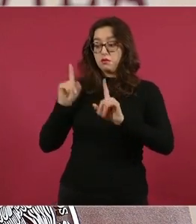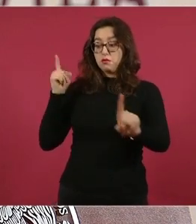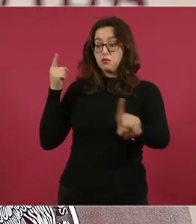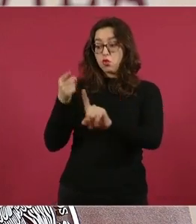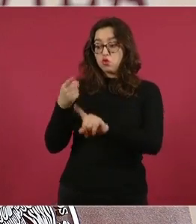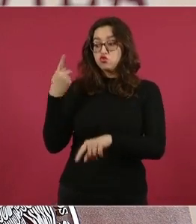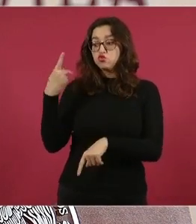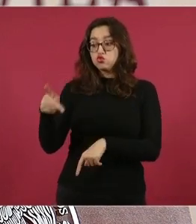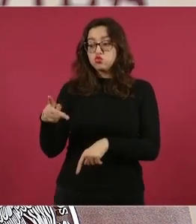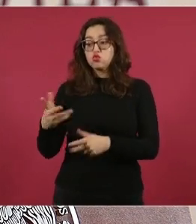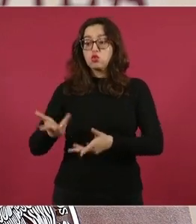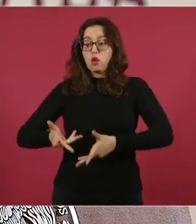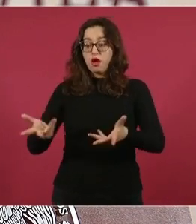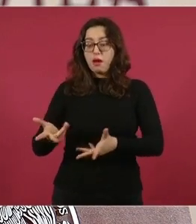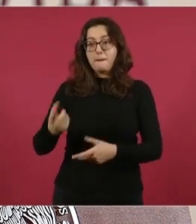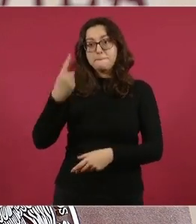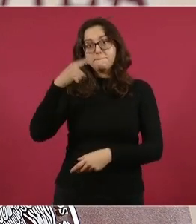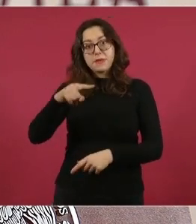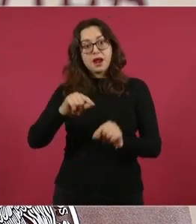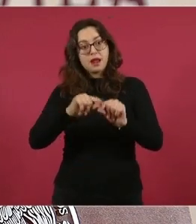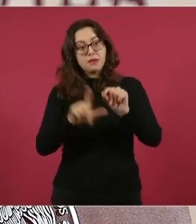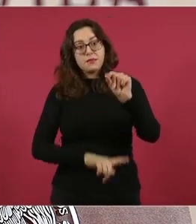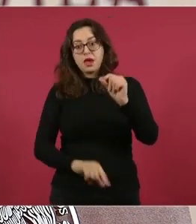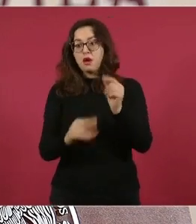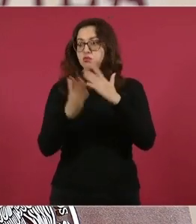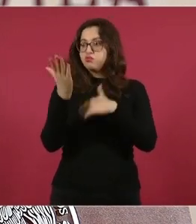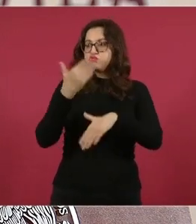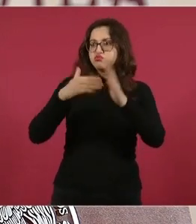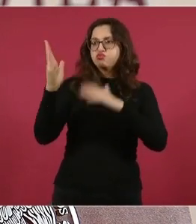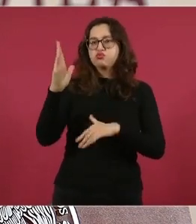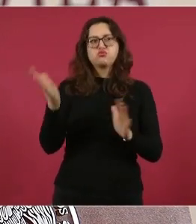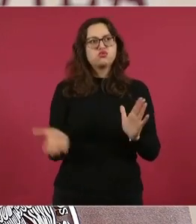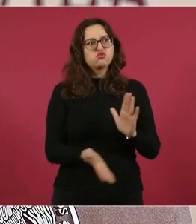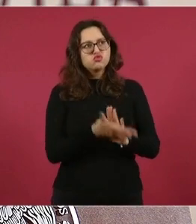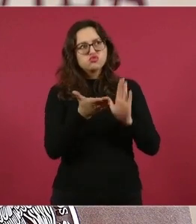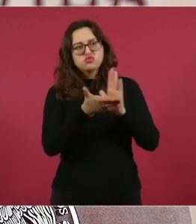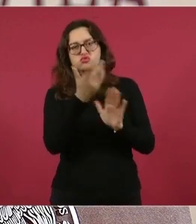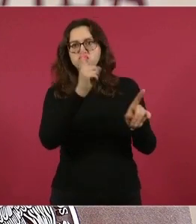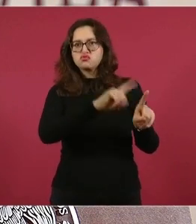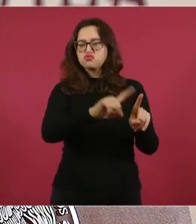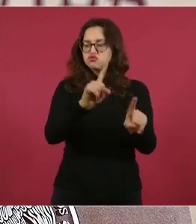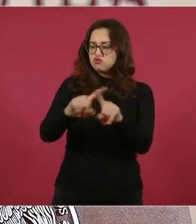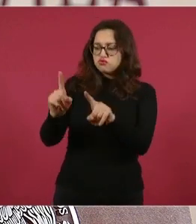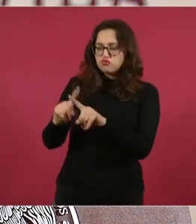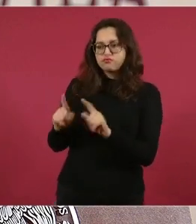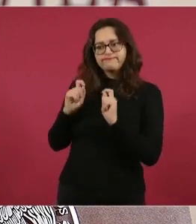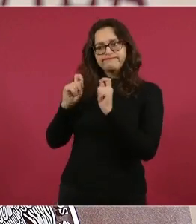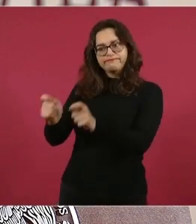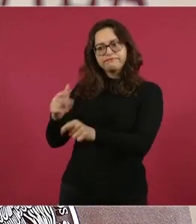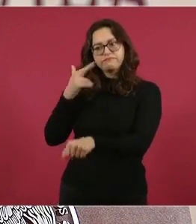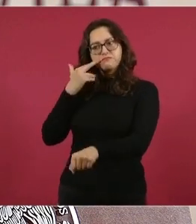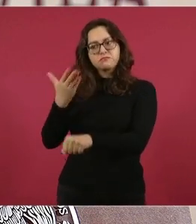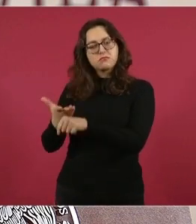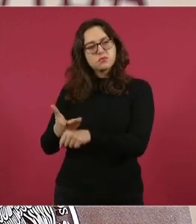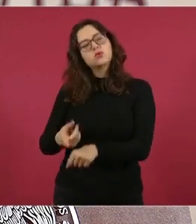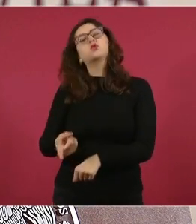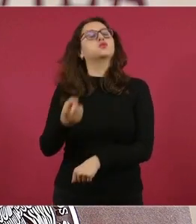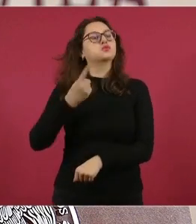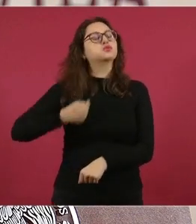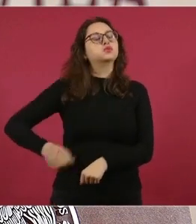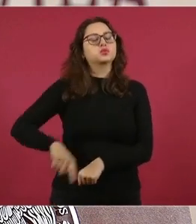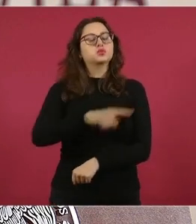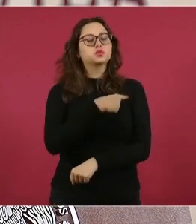gran oportunidad de cumplir con esta misión, pues la ha